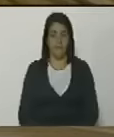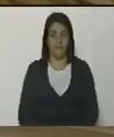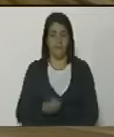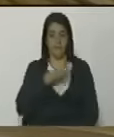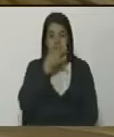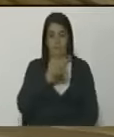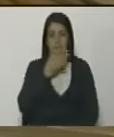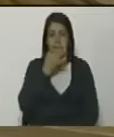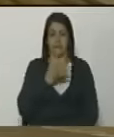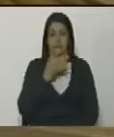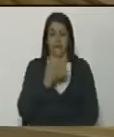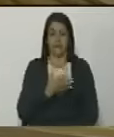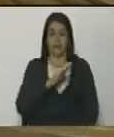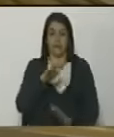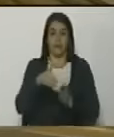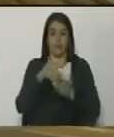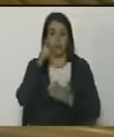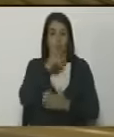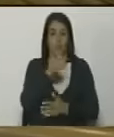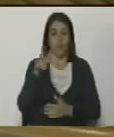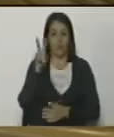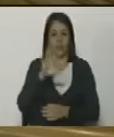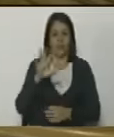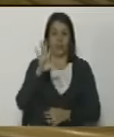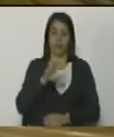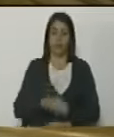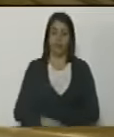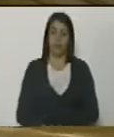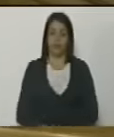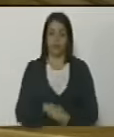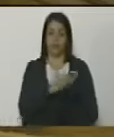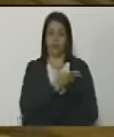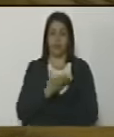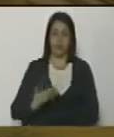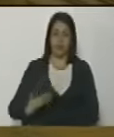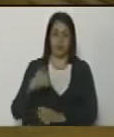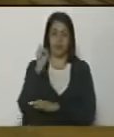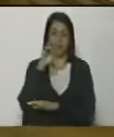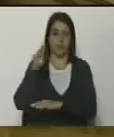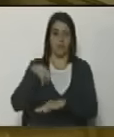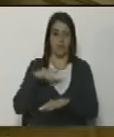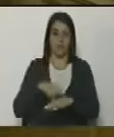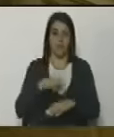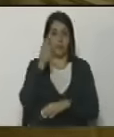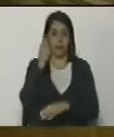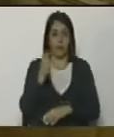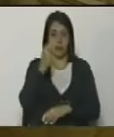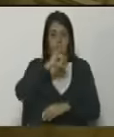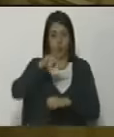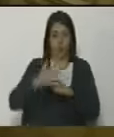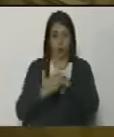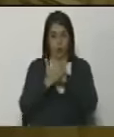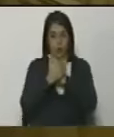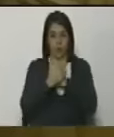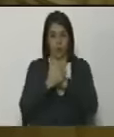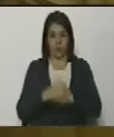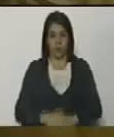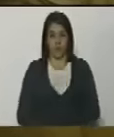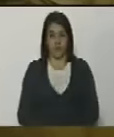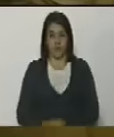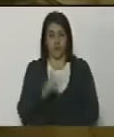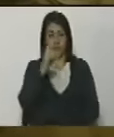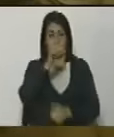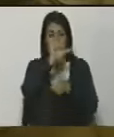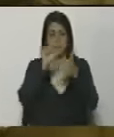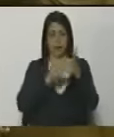Buenas tardes a todo el pueblo venezolano. Presidente de la Asamblea Nacional, diputado Jorge Rodríguez,